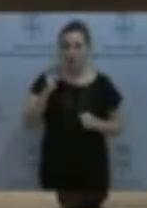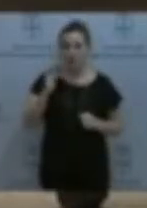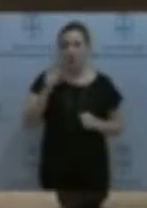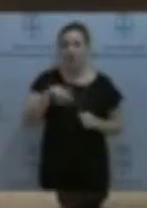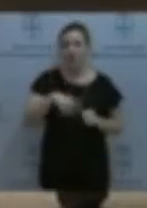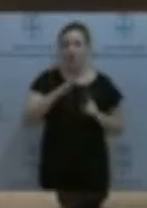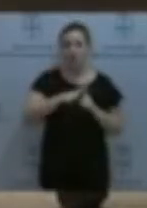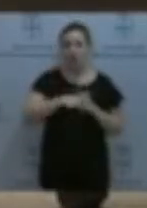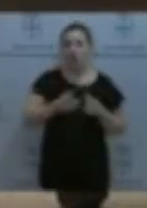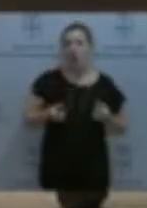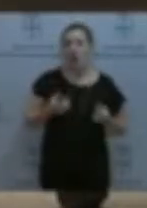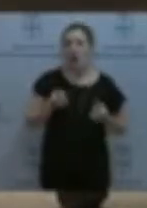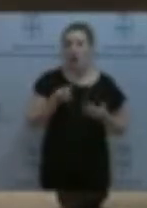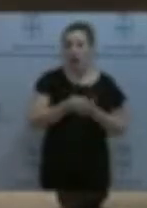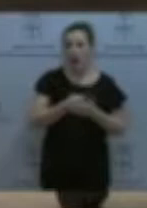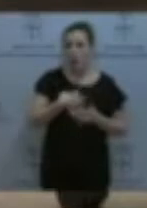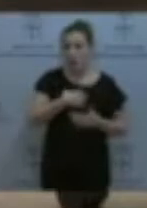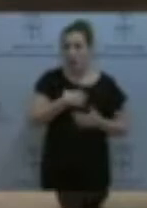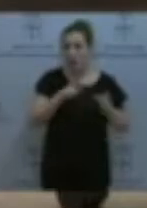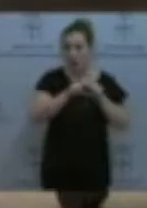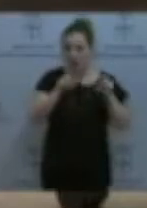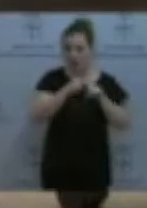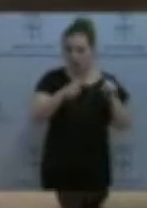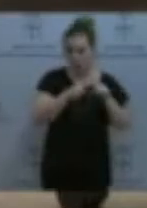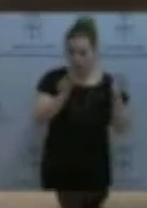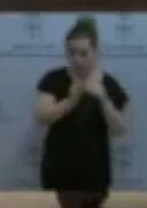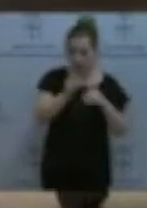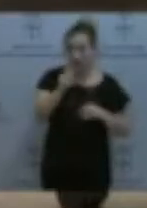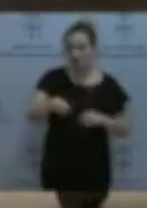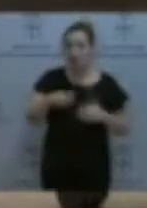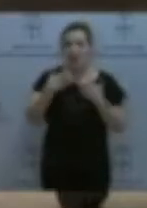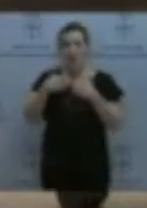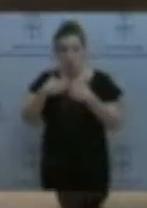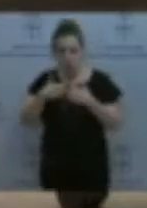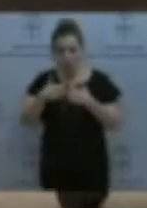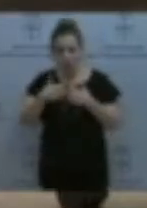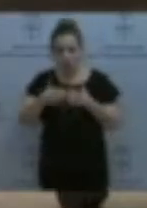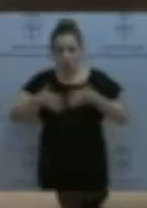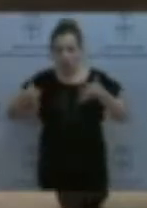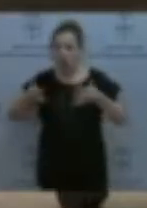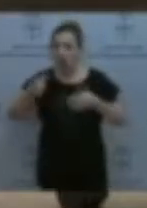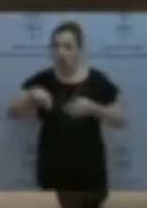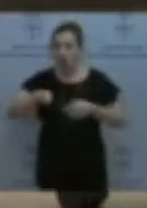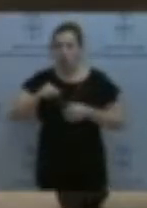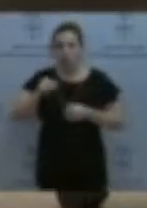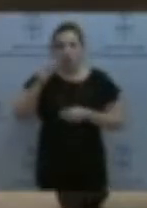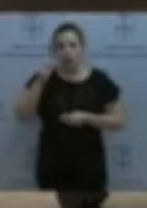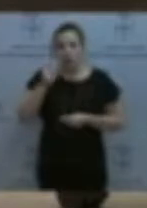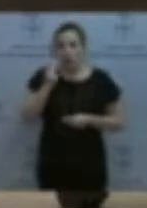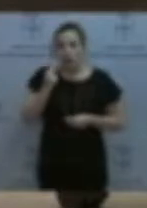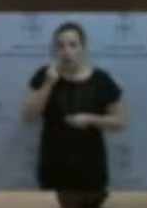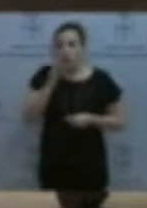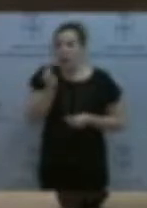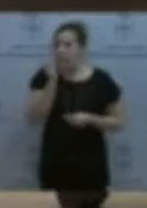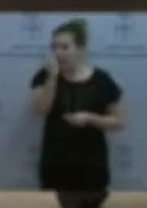industrias electrodependientes, electrointensivas, que están cruzando los dedos para que la estabilidad de los precios permita realizar las inversiones correspondientes.